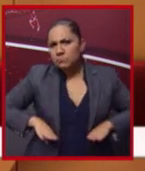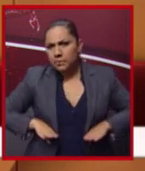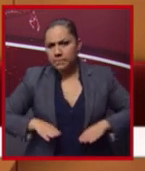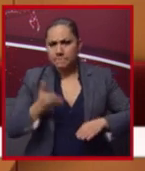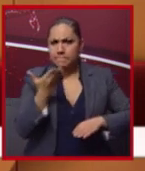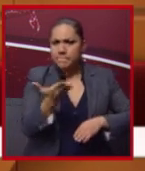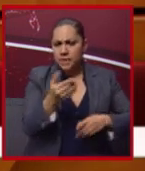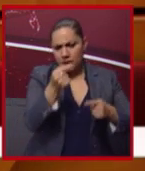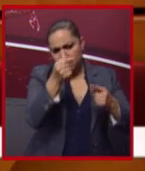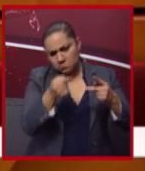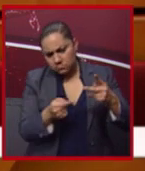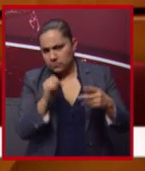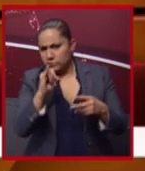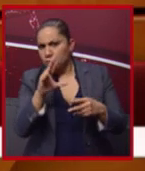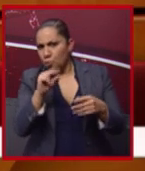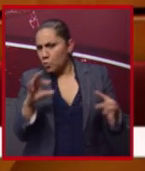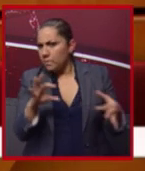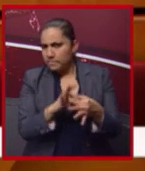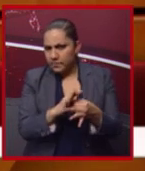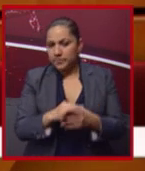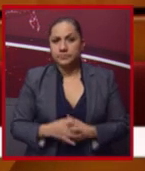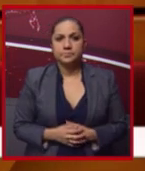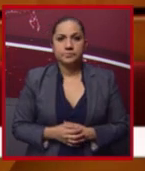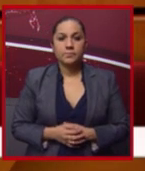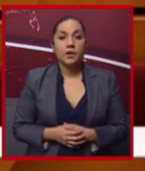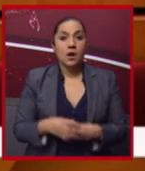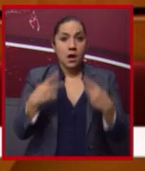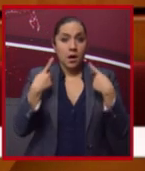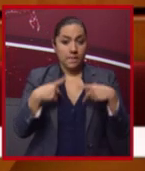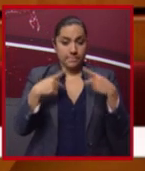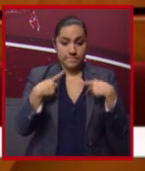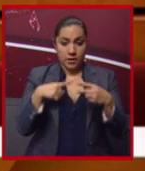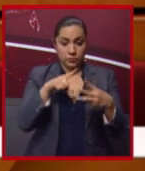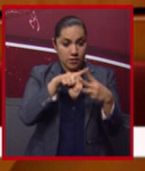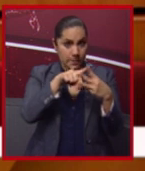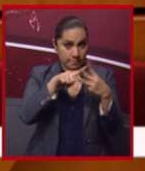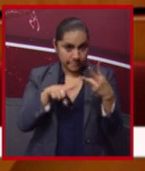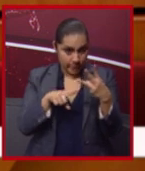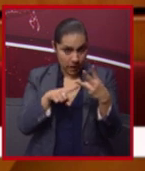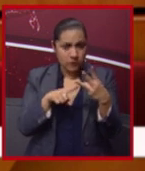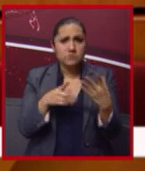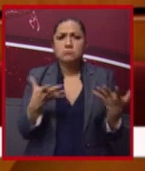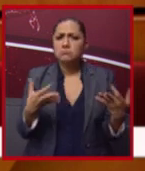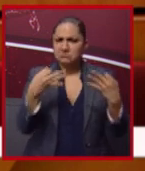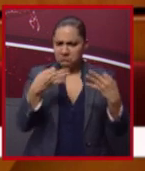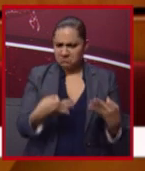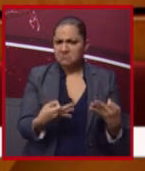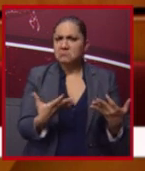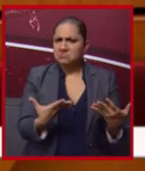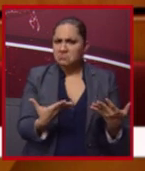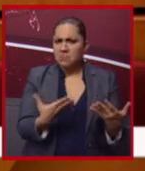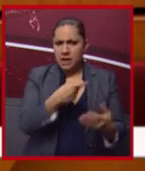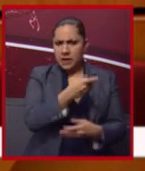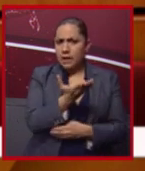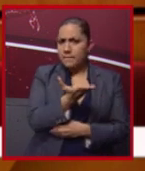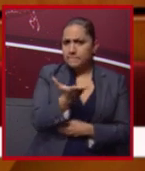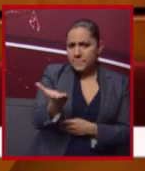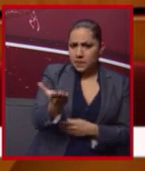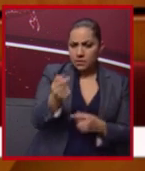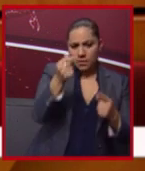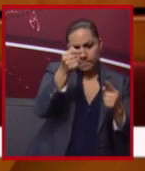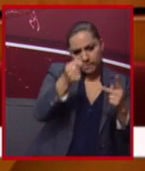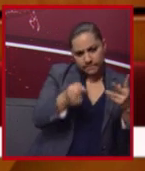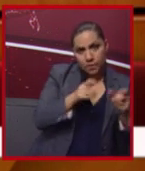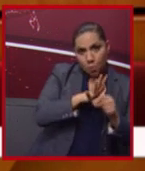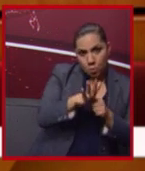Cada uno de los participantes en la terna reúnen los requisitos para ser